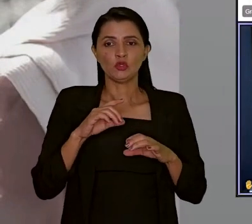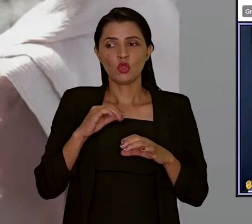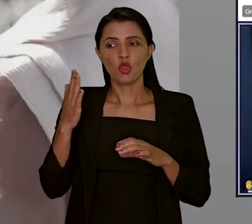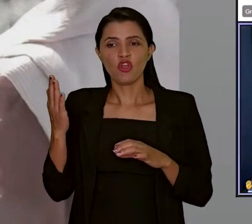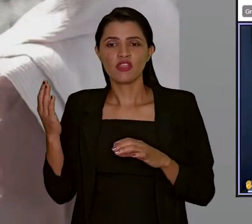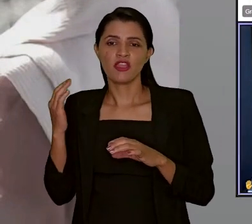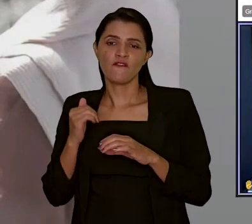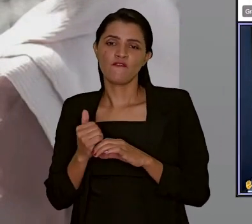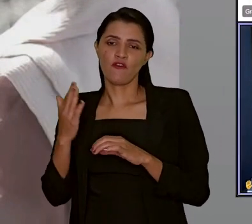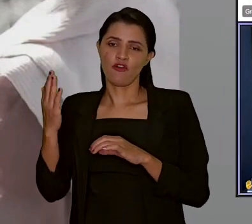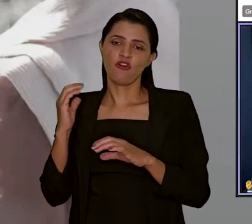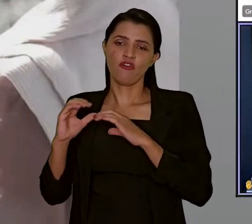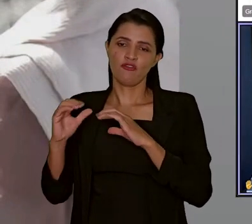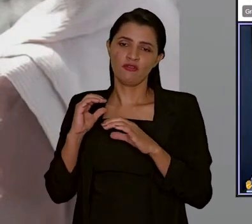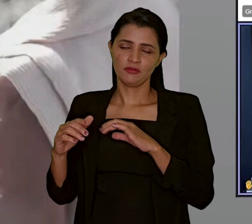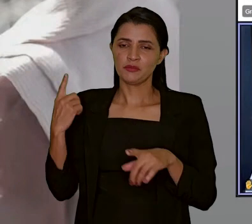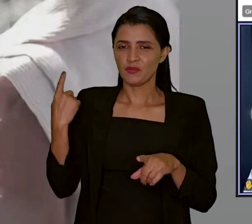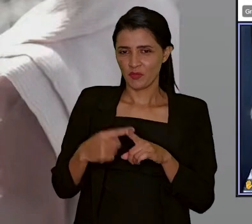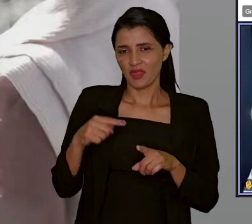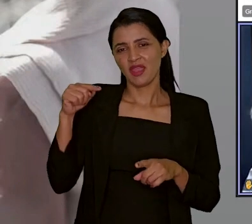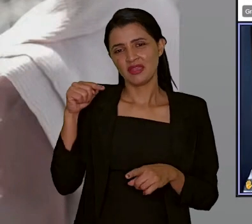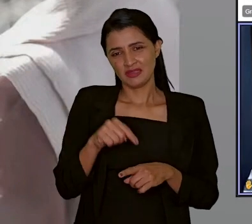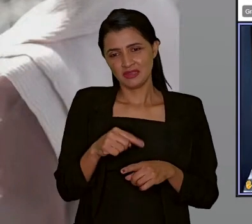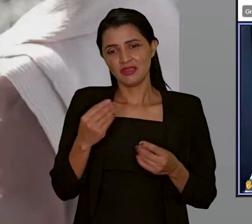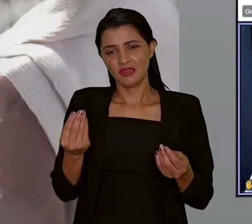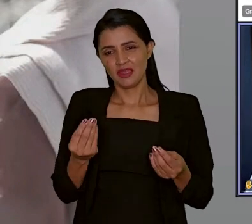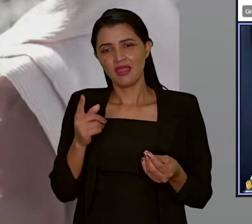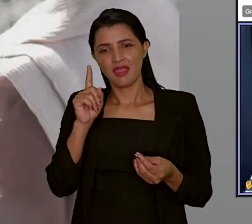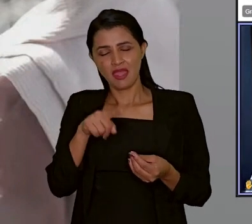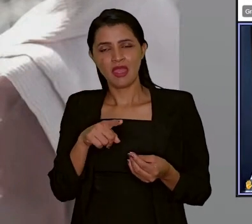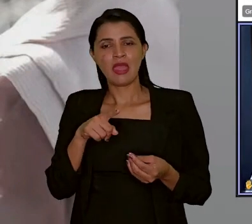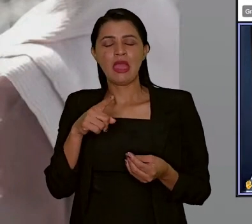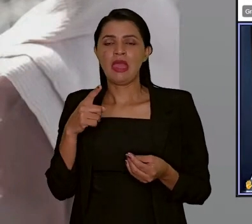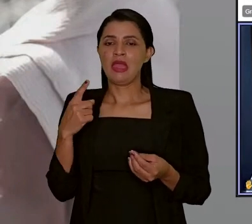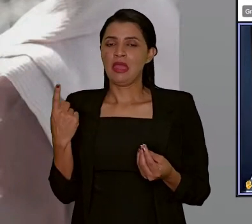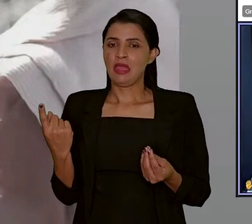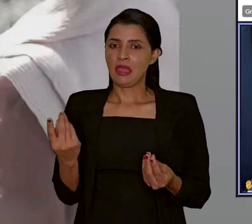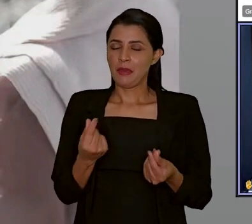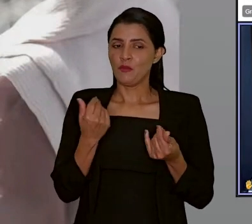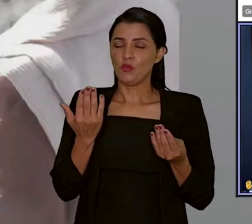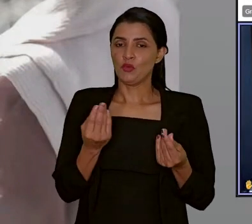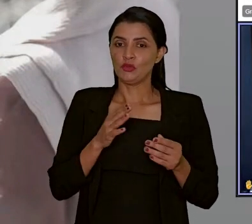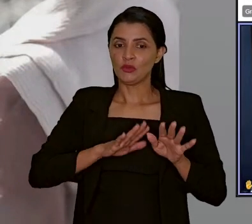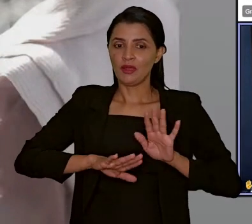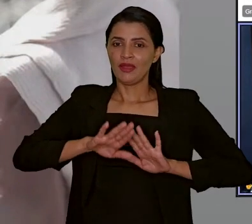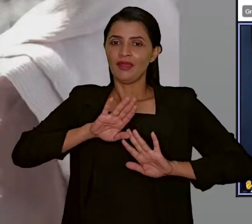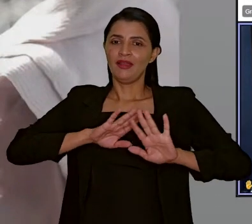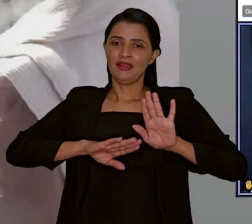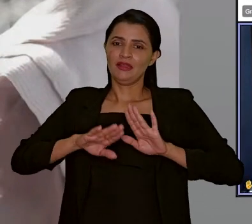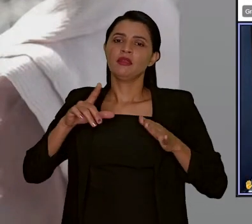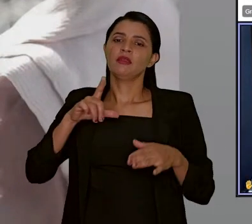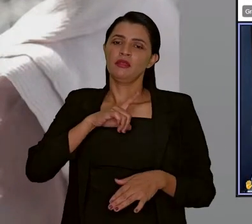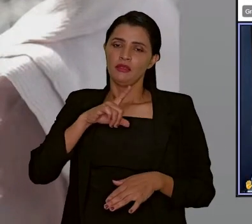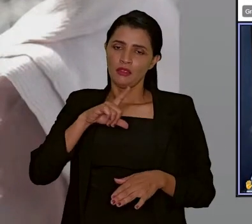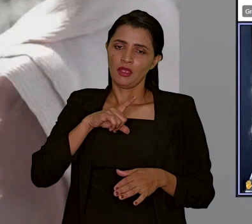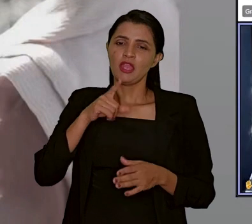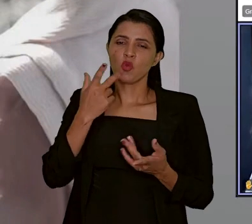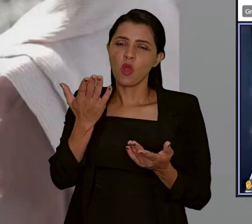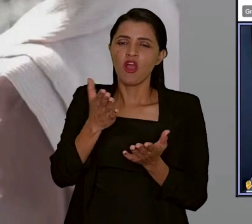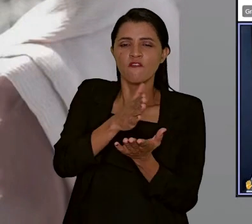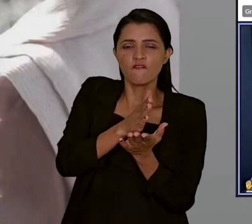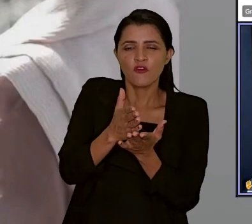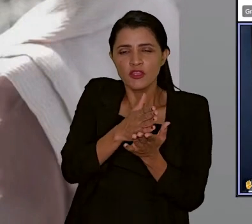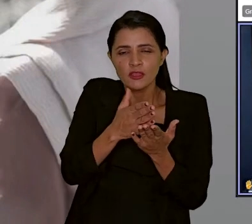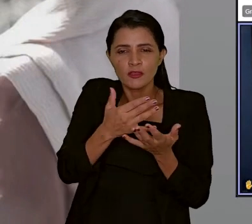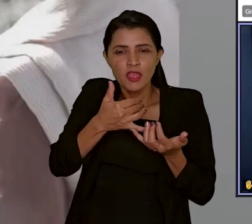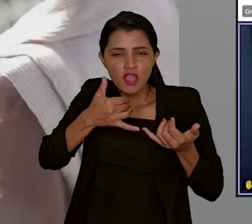ese caso es una línea muy fina que existe, una frontera muy, muy fina